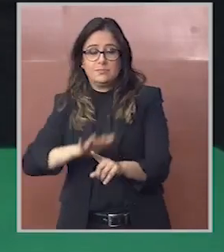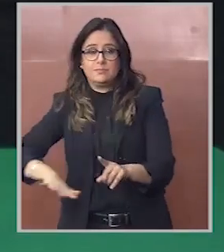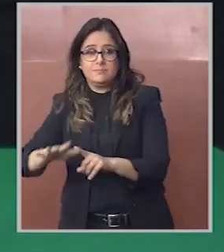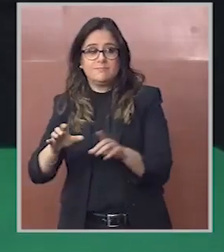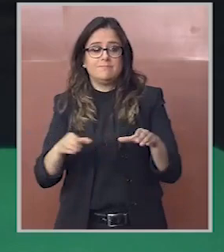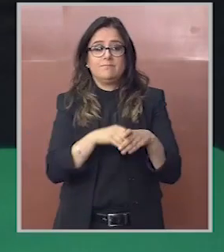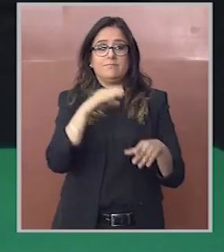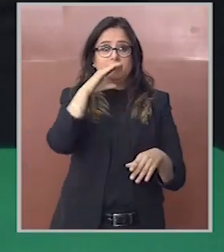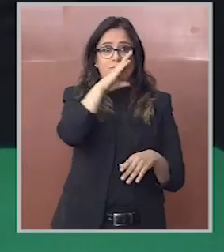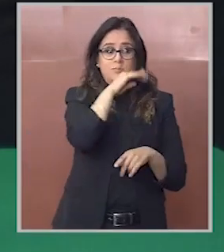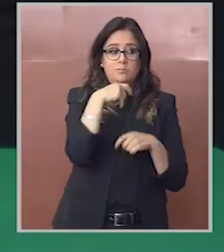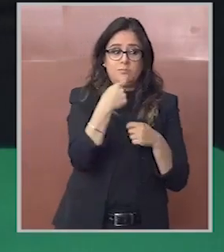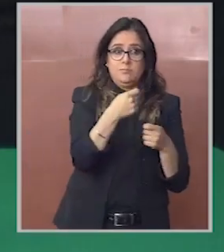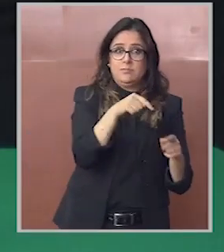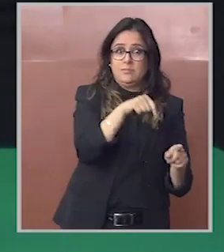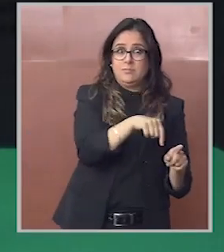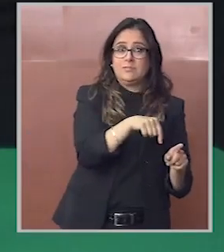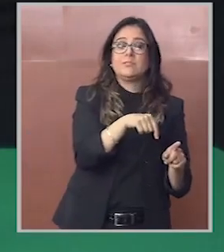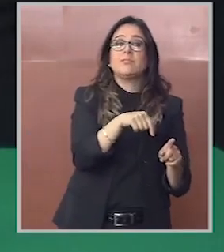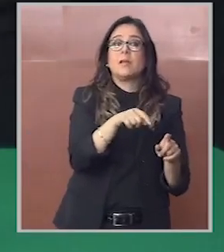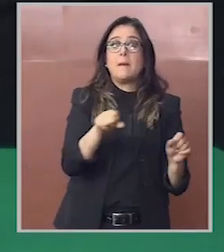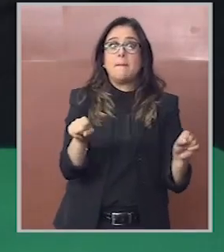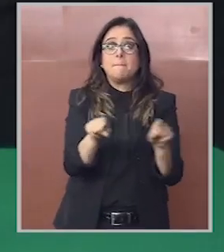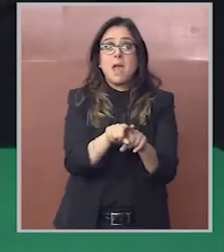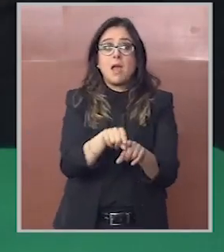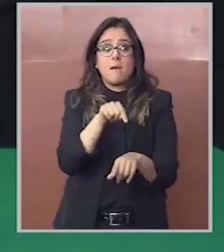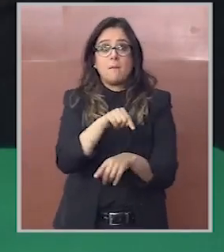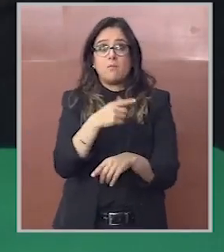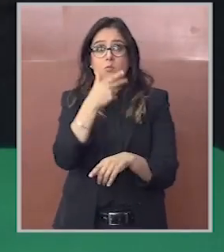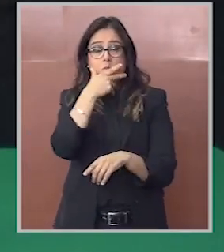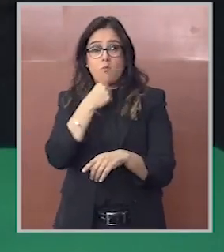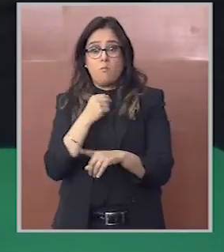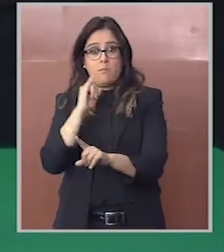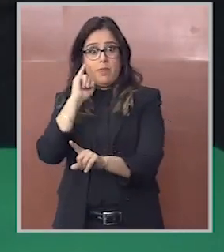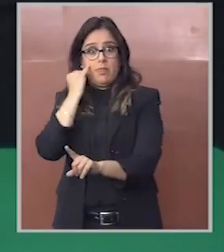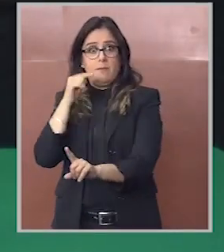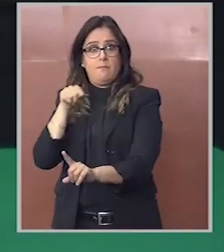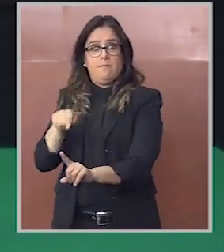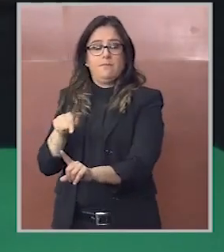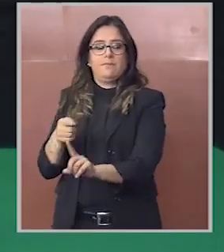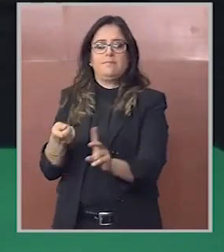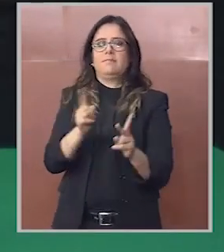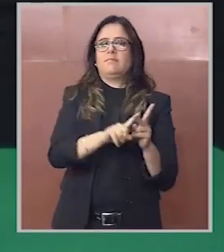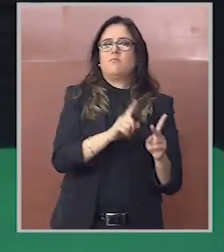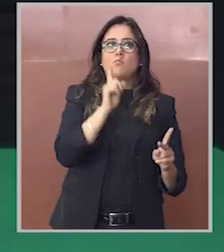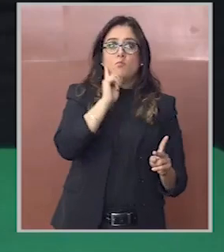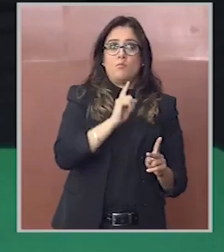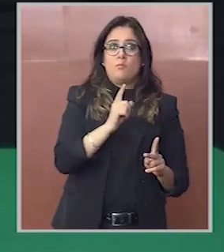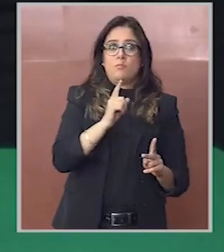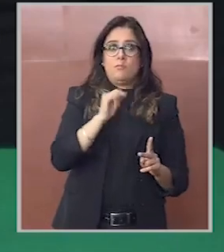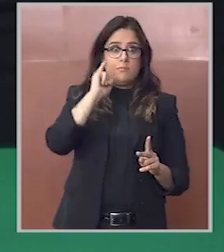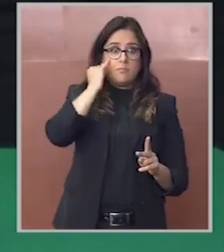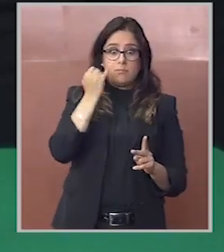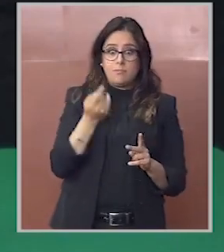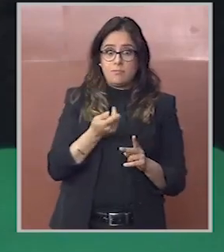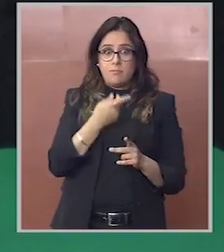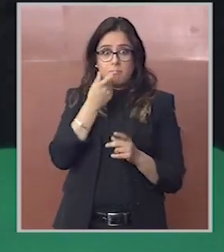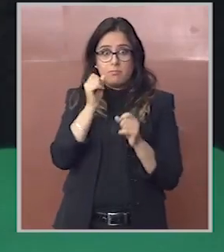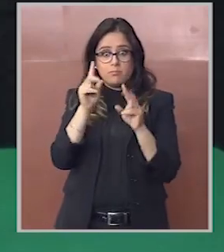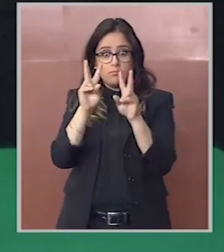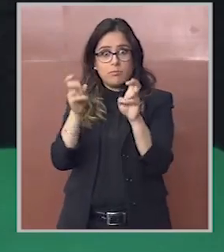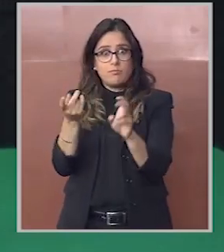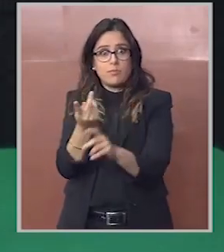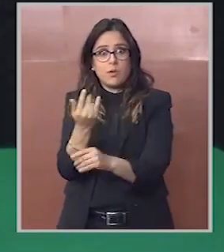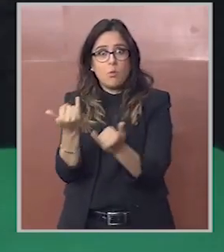varón indígena que de una mujer indígena de un adulto indígena que de una niña